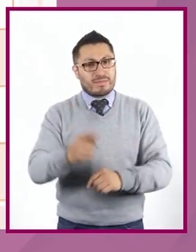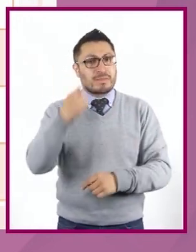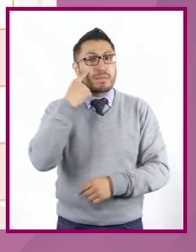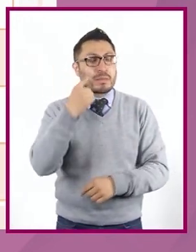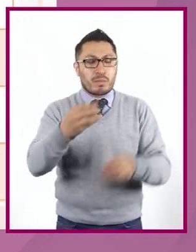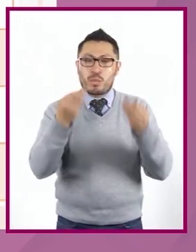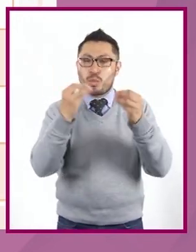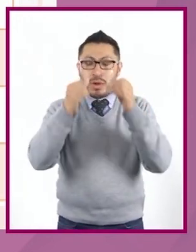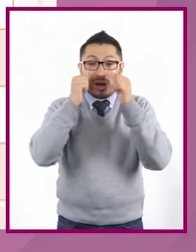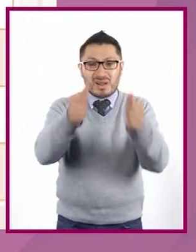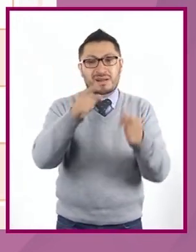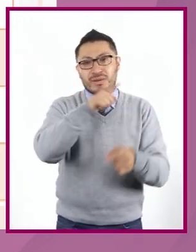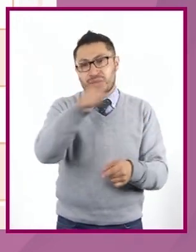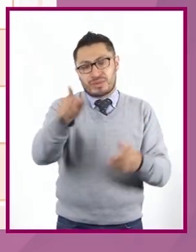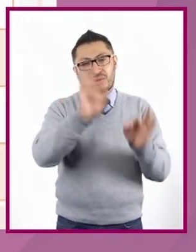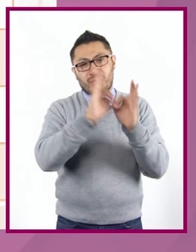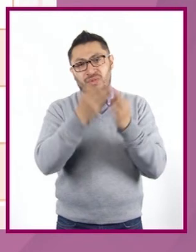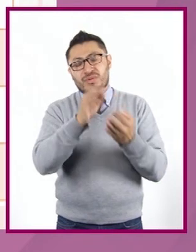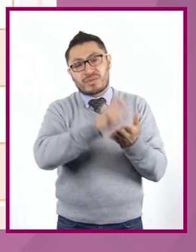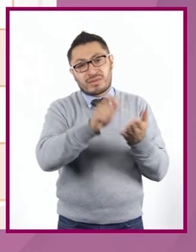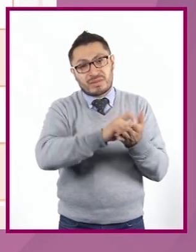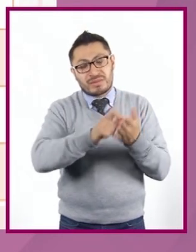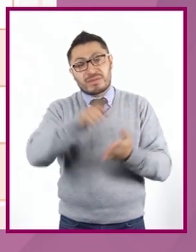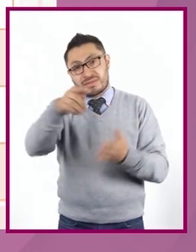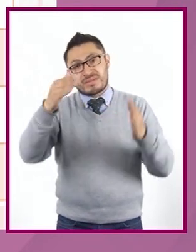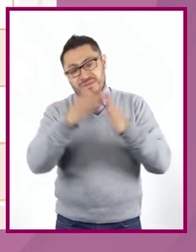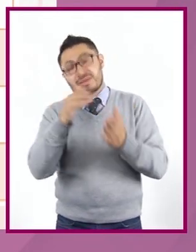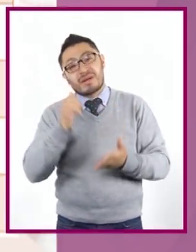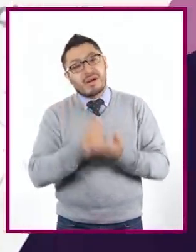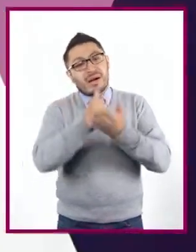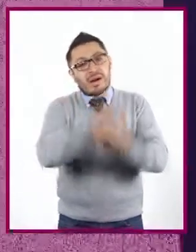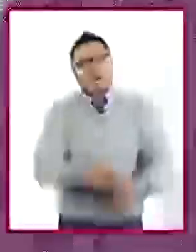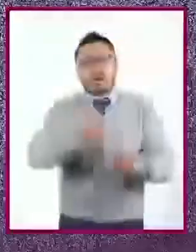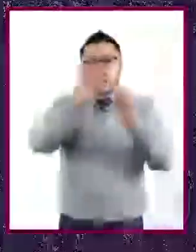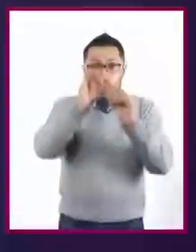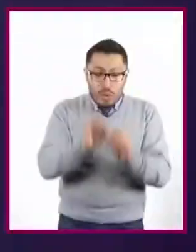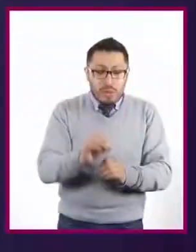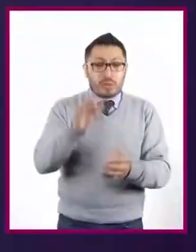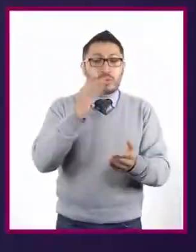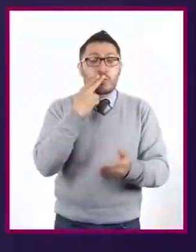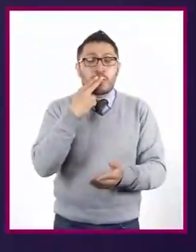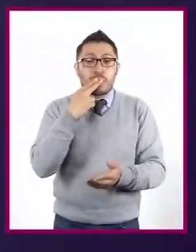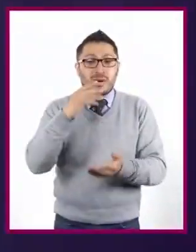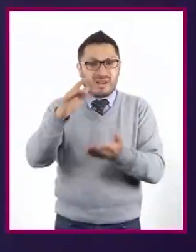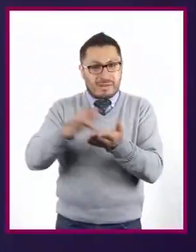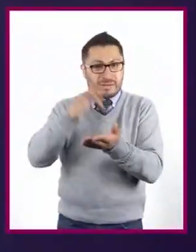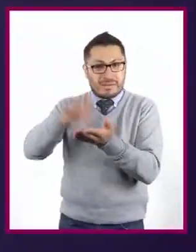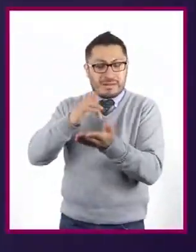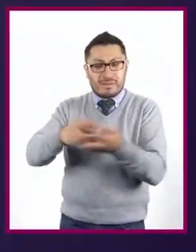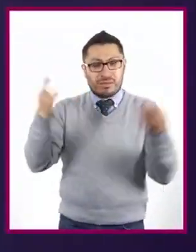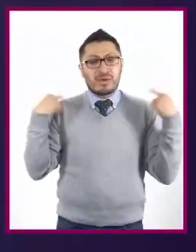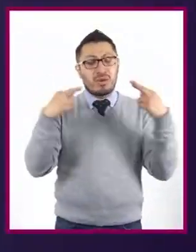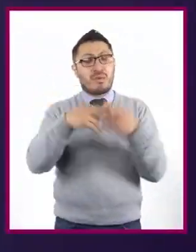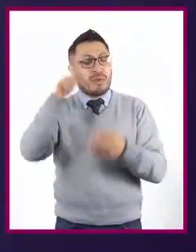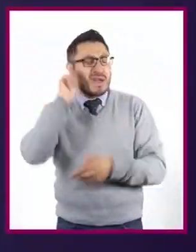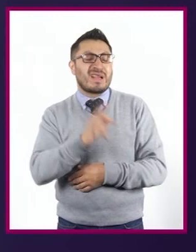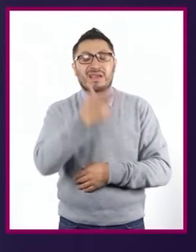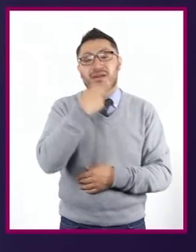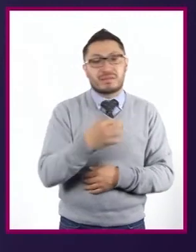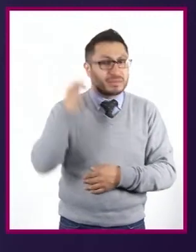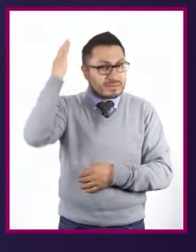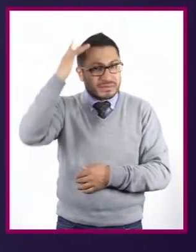mucha atención a sus anotaciones para que les ayuden en casa, o bien apóyense con su maestra o maestro para reflexionar en